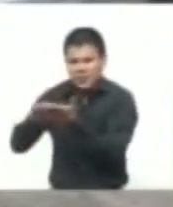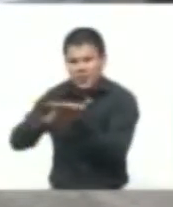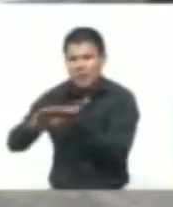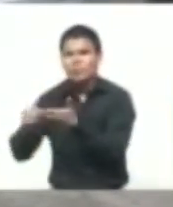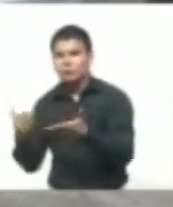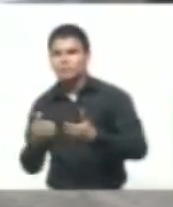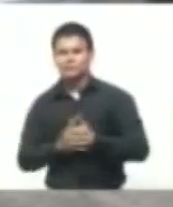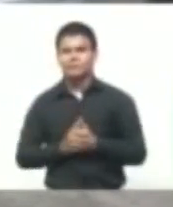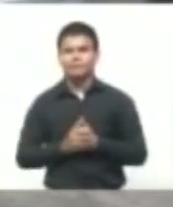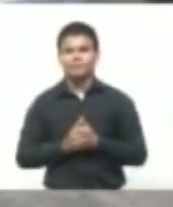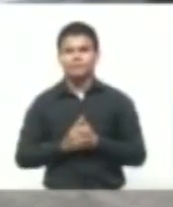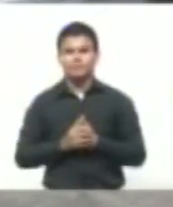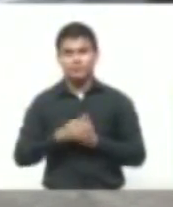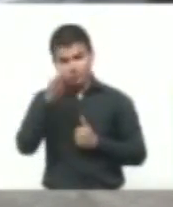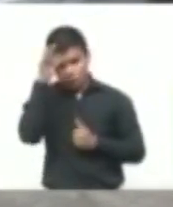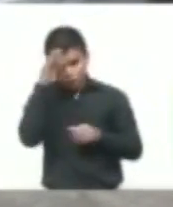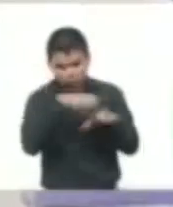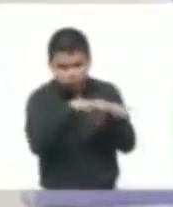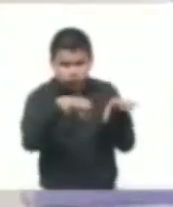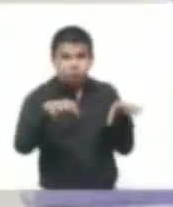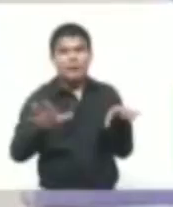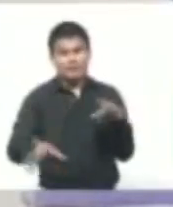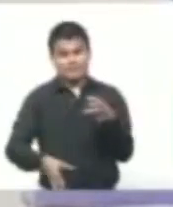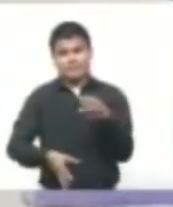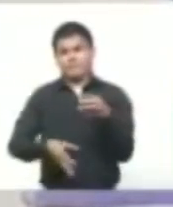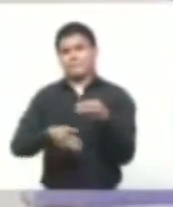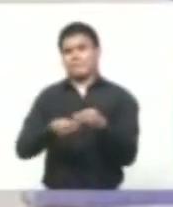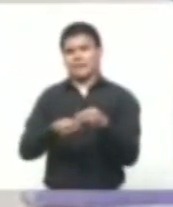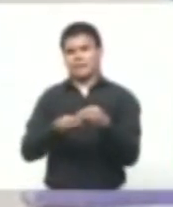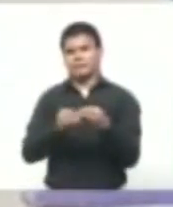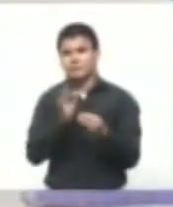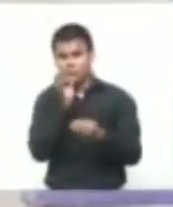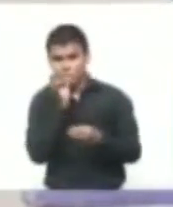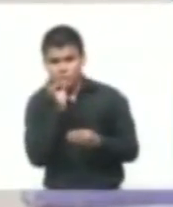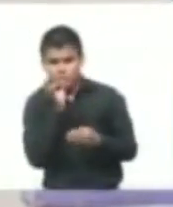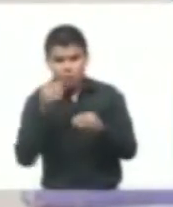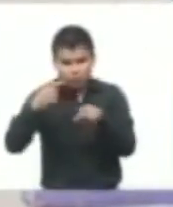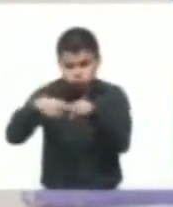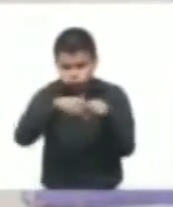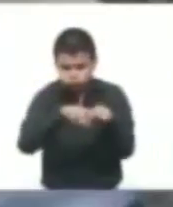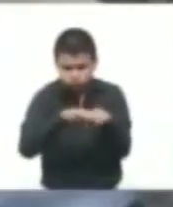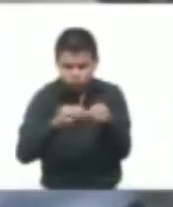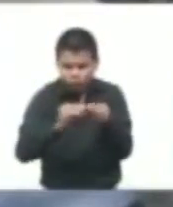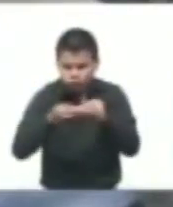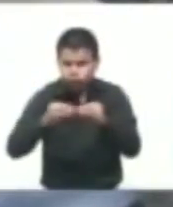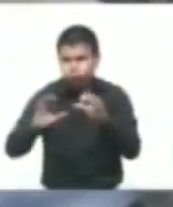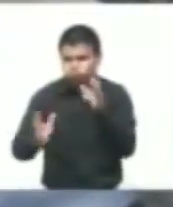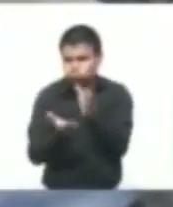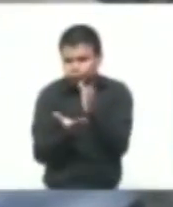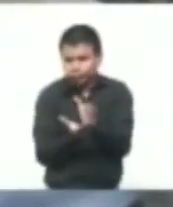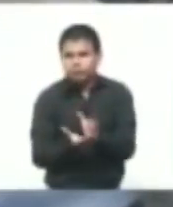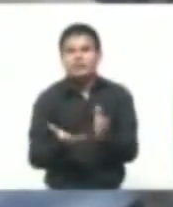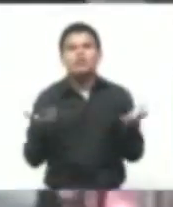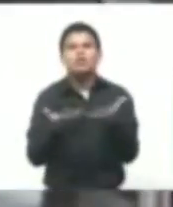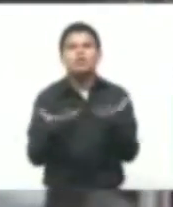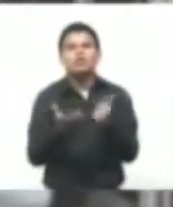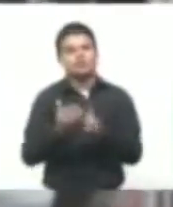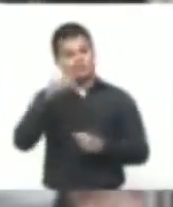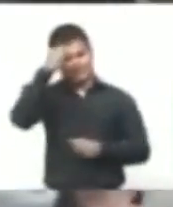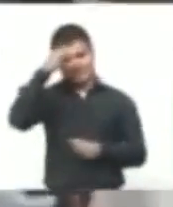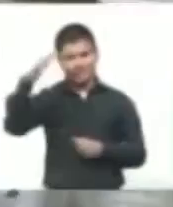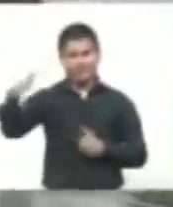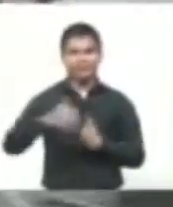de cocaína se suma a 2 toneladas de marihuana halladas en el área metropolitana de Cartagena en lo que va corrido del año.